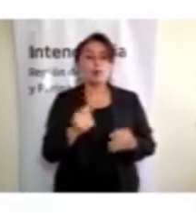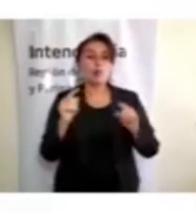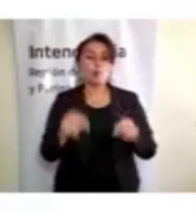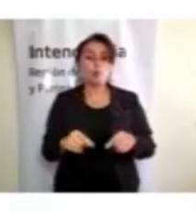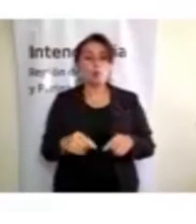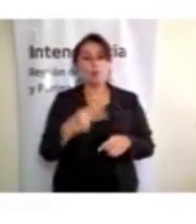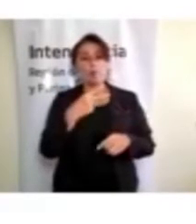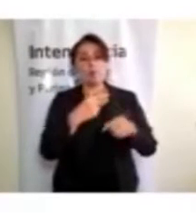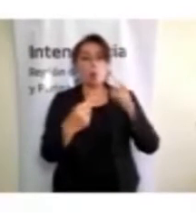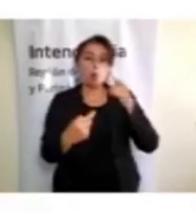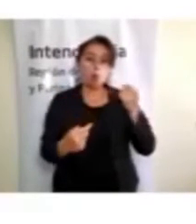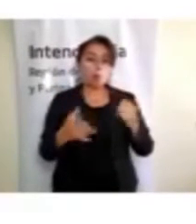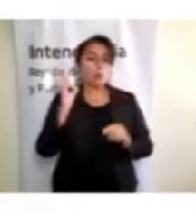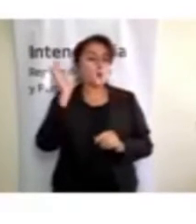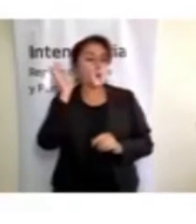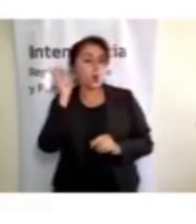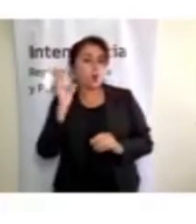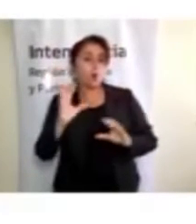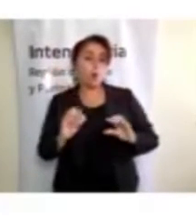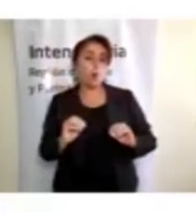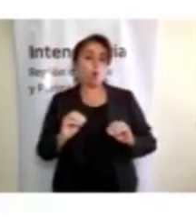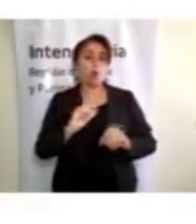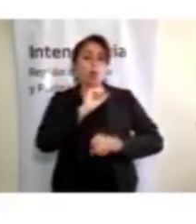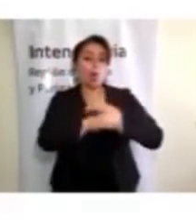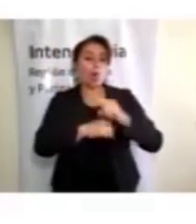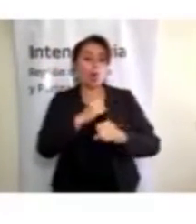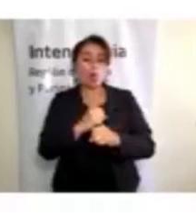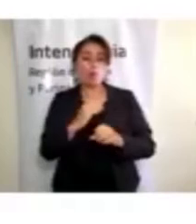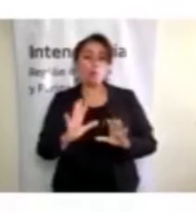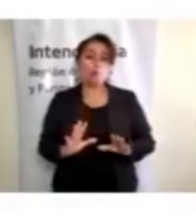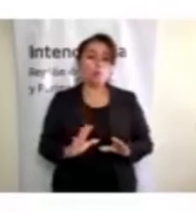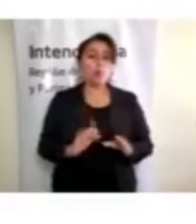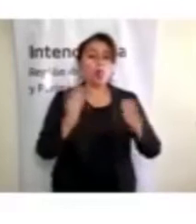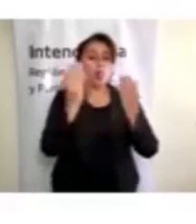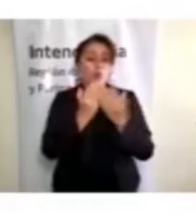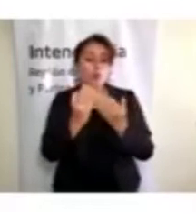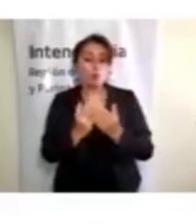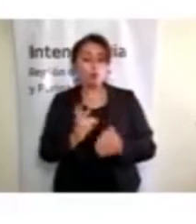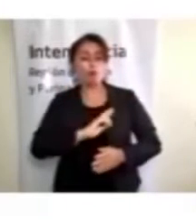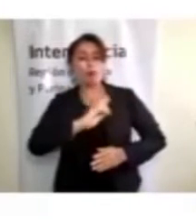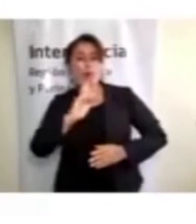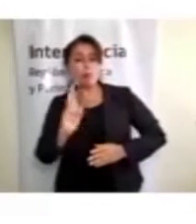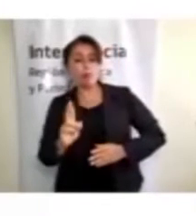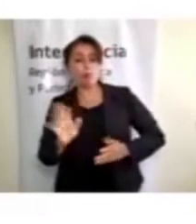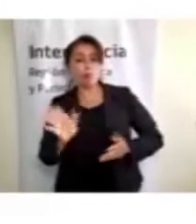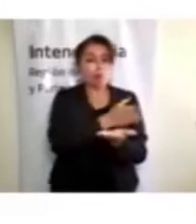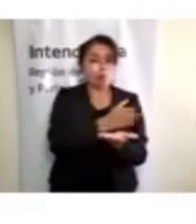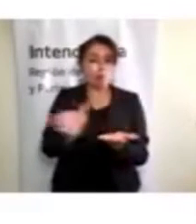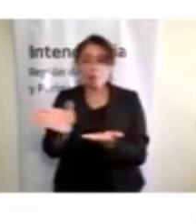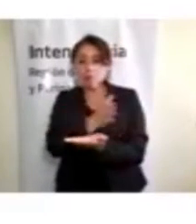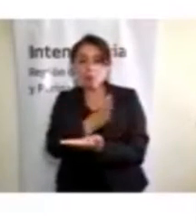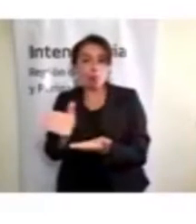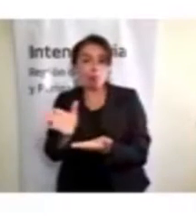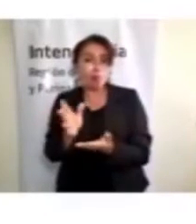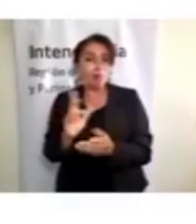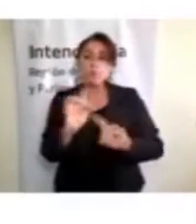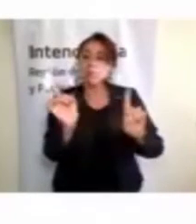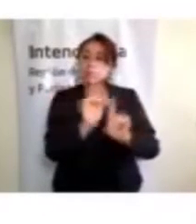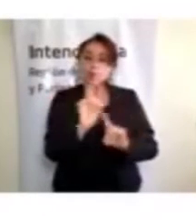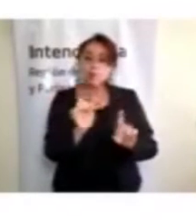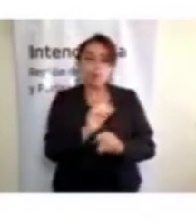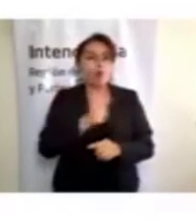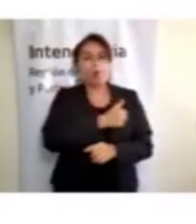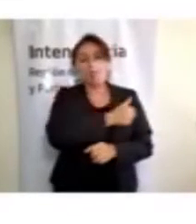distingue sexo, edad, estudios, clase social, religión ni clase política. Por lo tanto, por eso